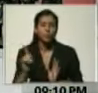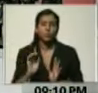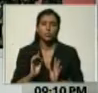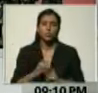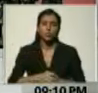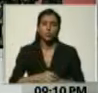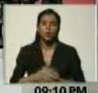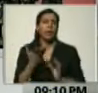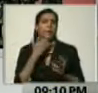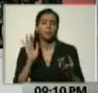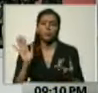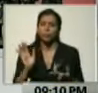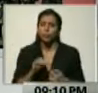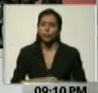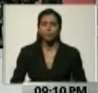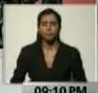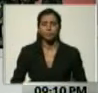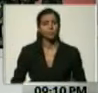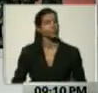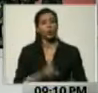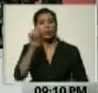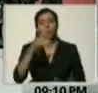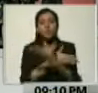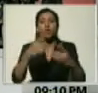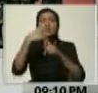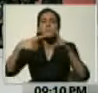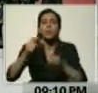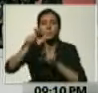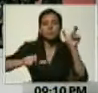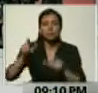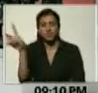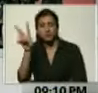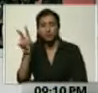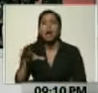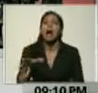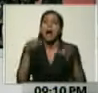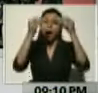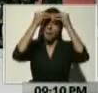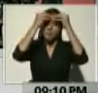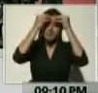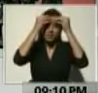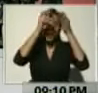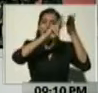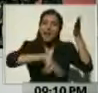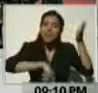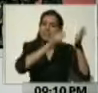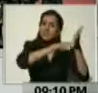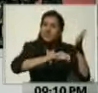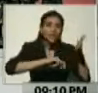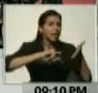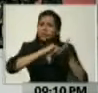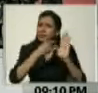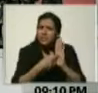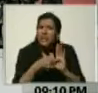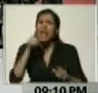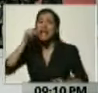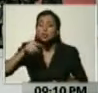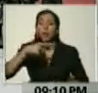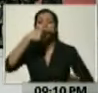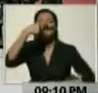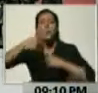¿Es que acaso que 1,5 millones de venezolanos hayan aprendido a leer y escribir no obedece a una